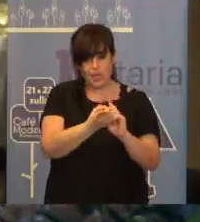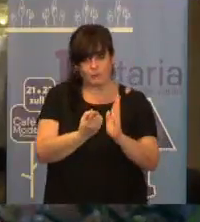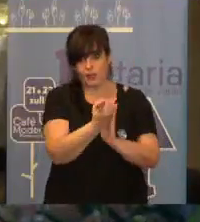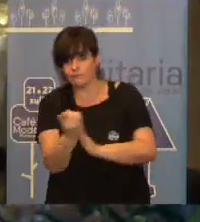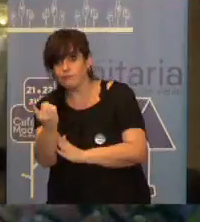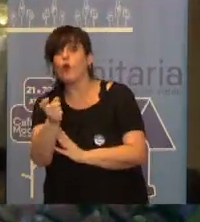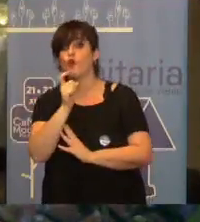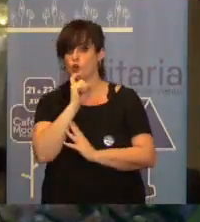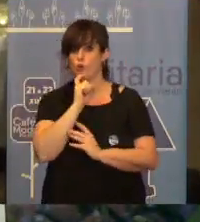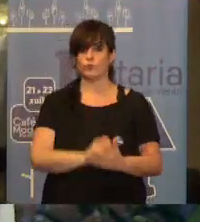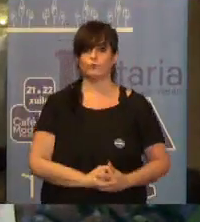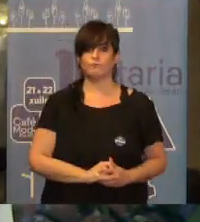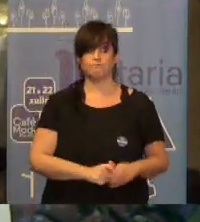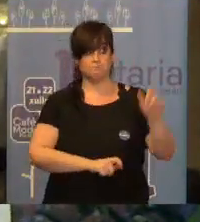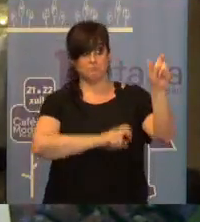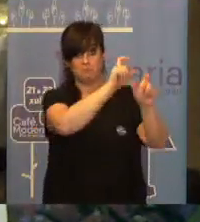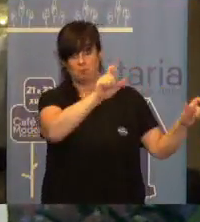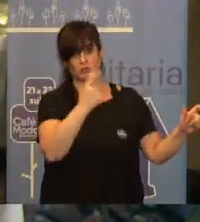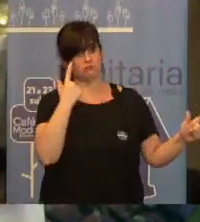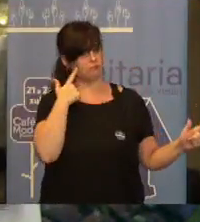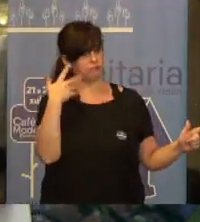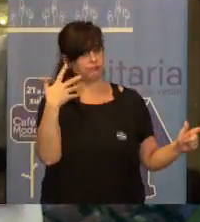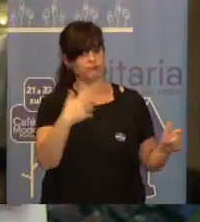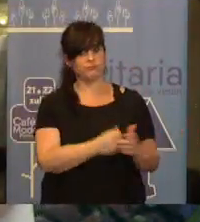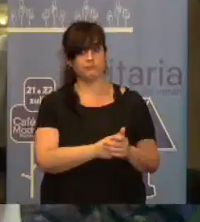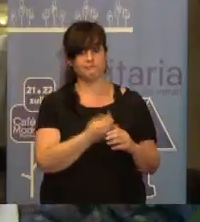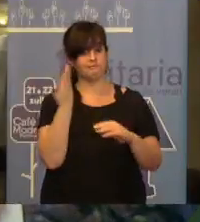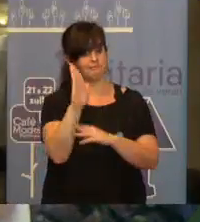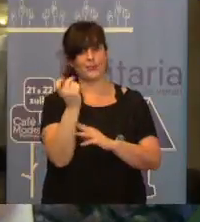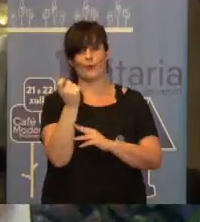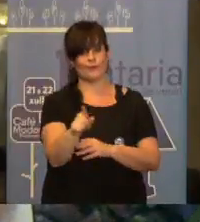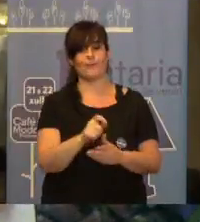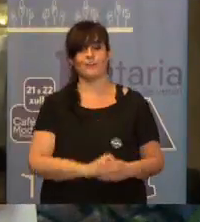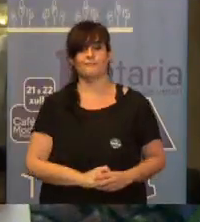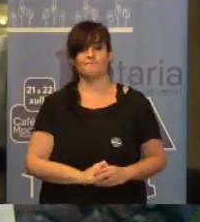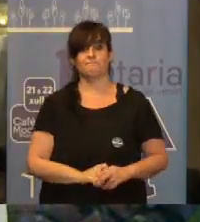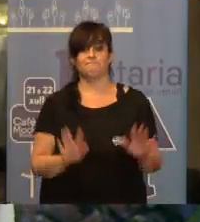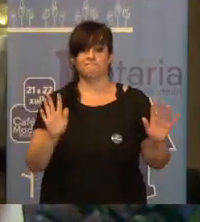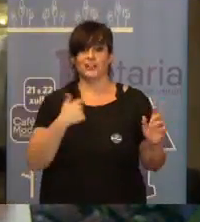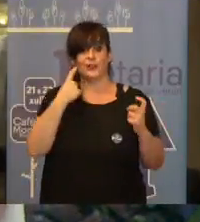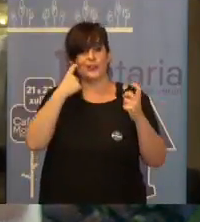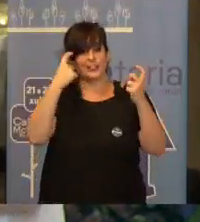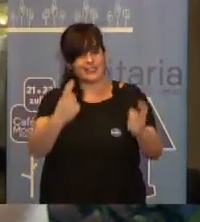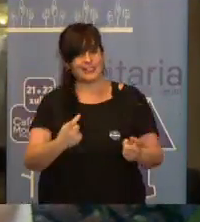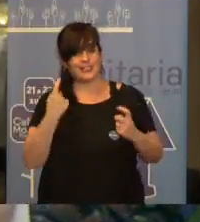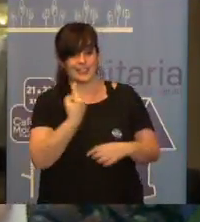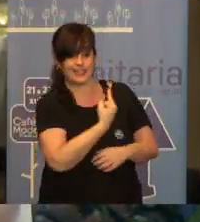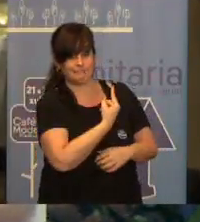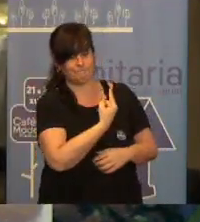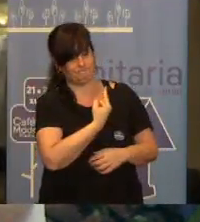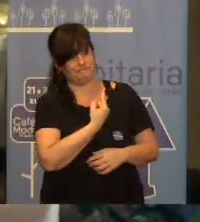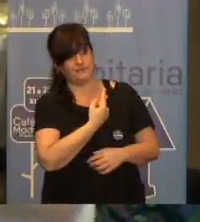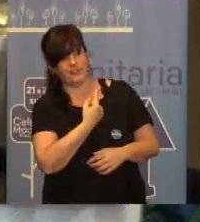obstáculos. Son persoas ben coñecidas que casi non precisan presentación, pero vou intentar comentar algo de cada unha